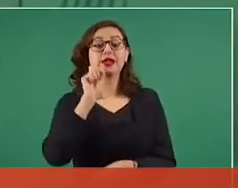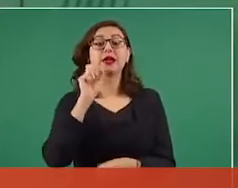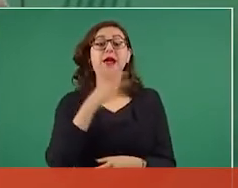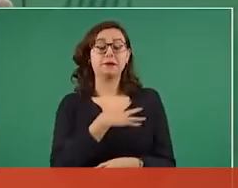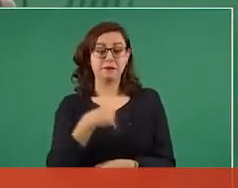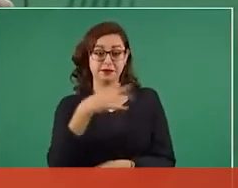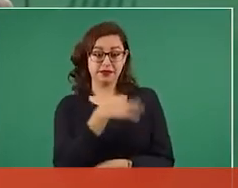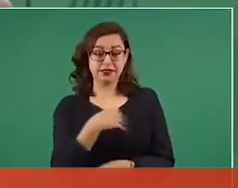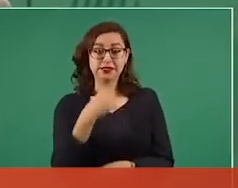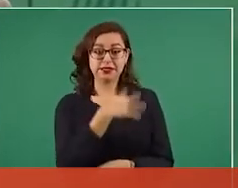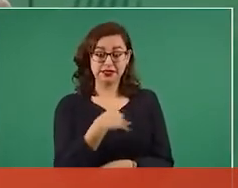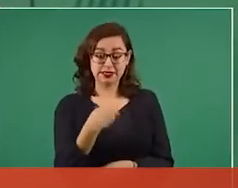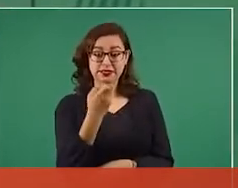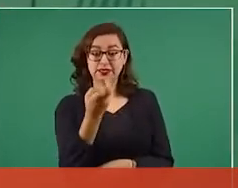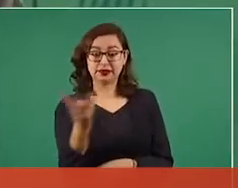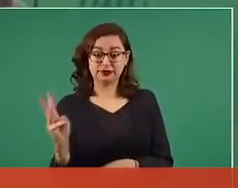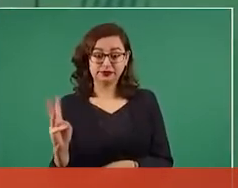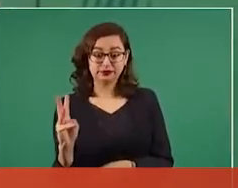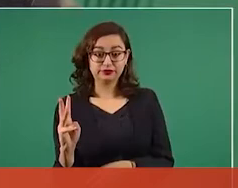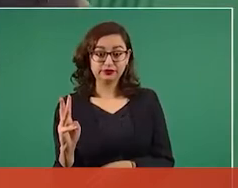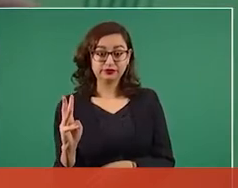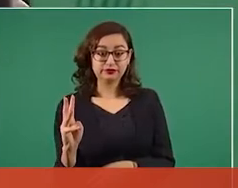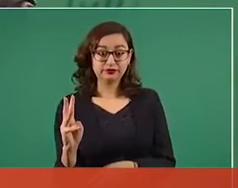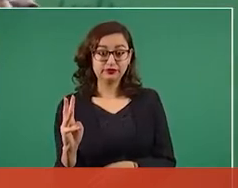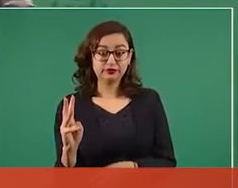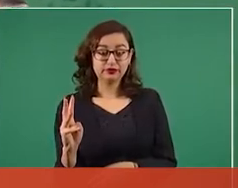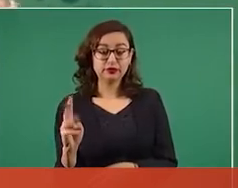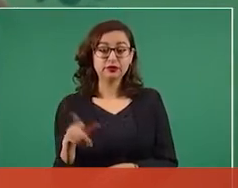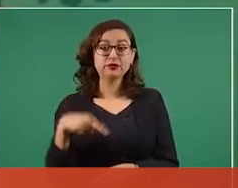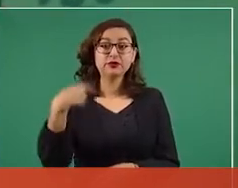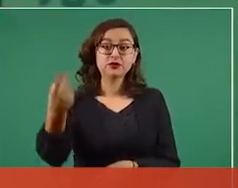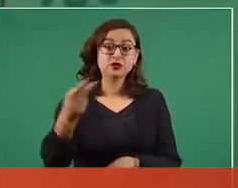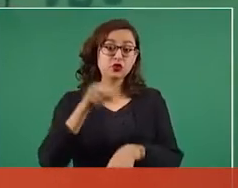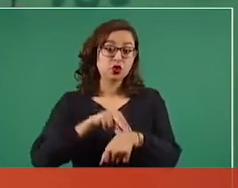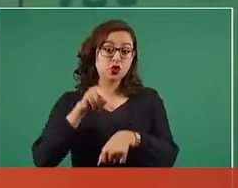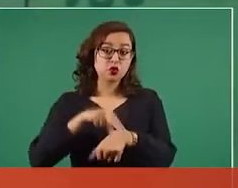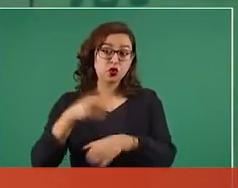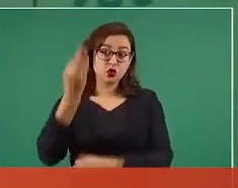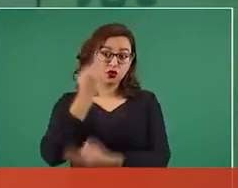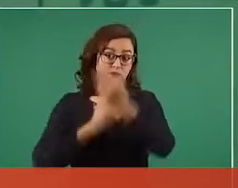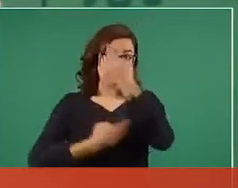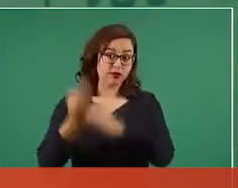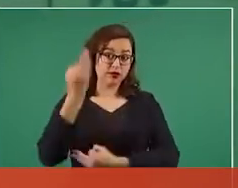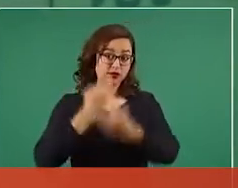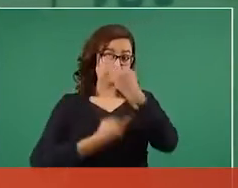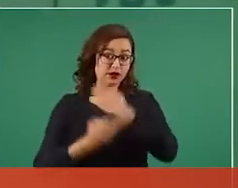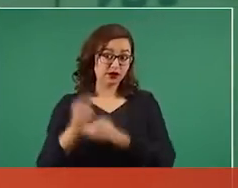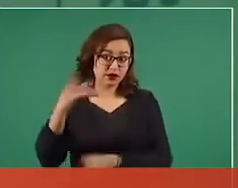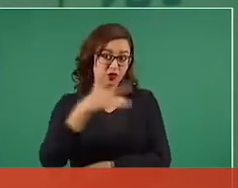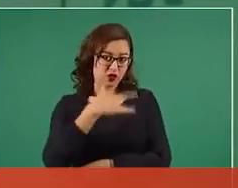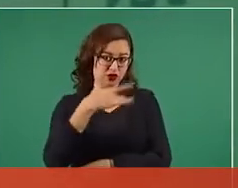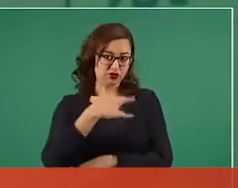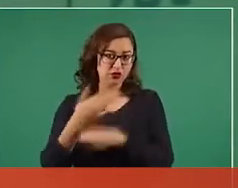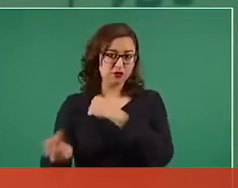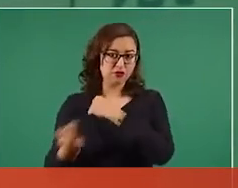a mis hijos, bueno, hasta al médico que me atiende, al cardiólogo.